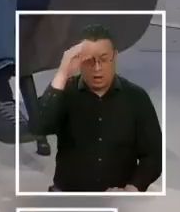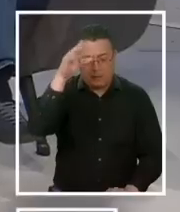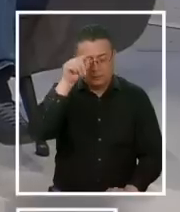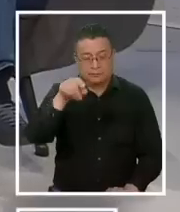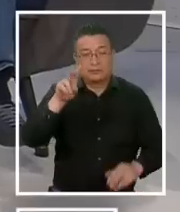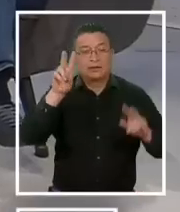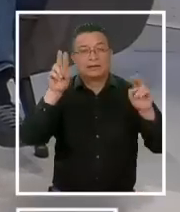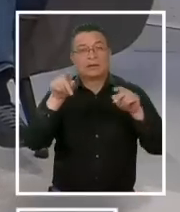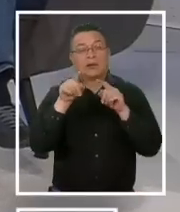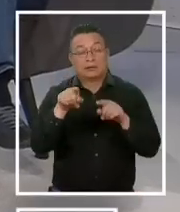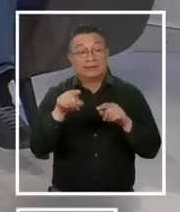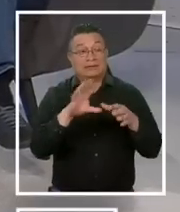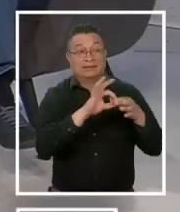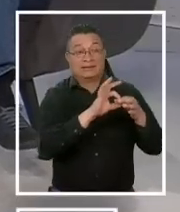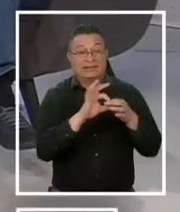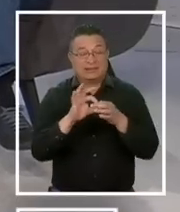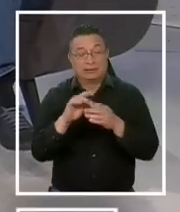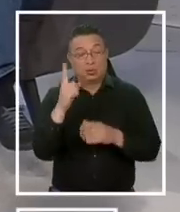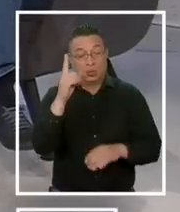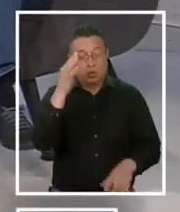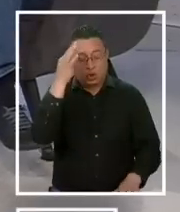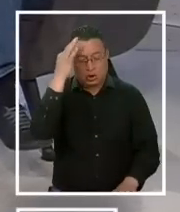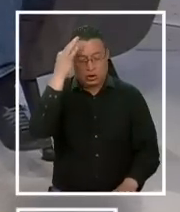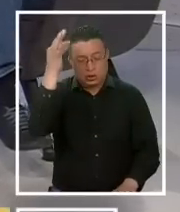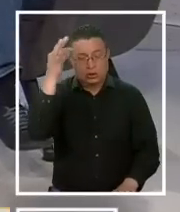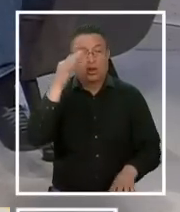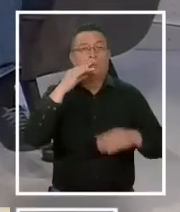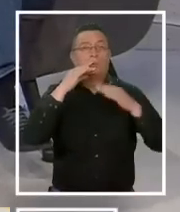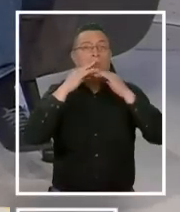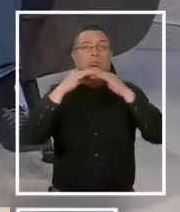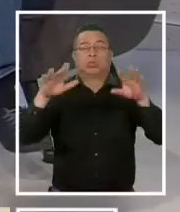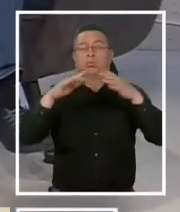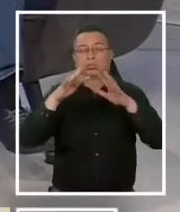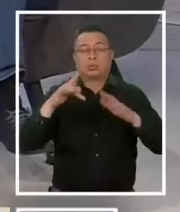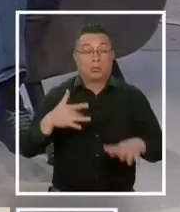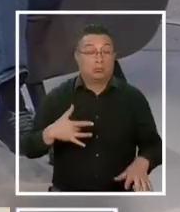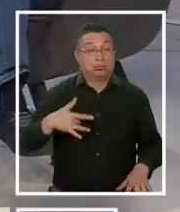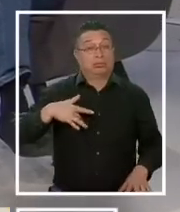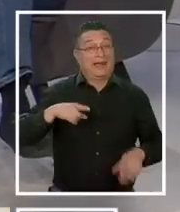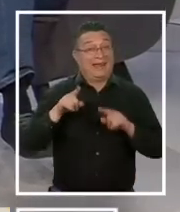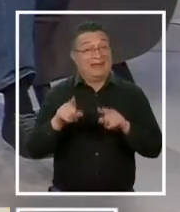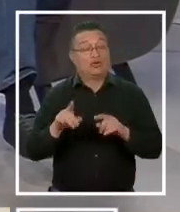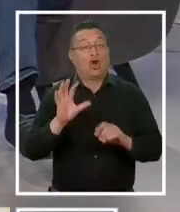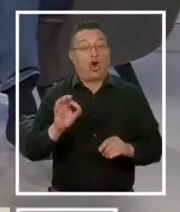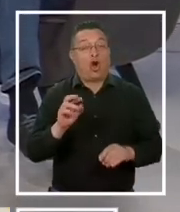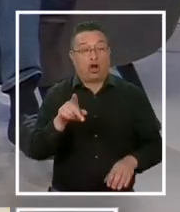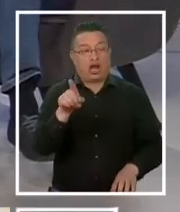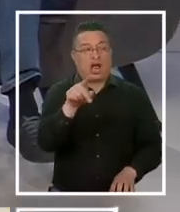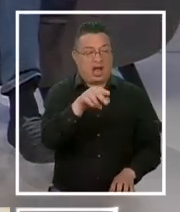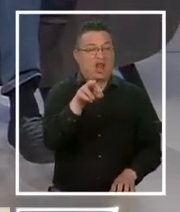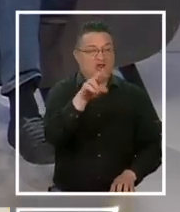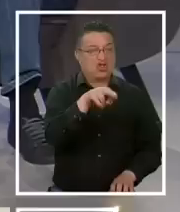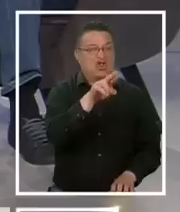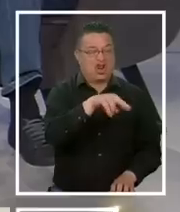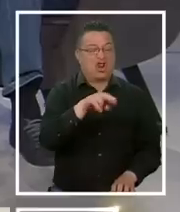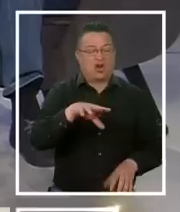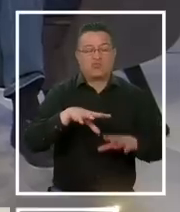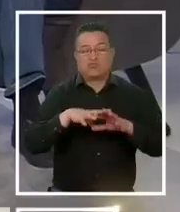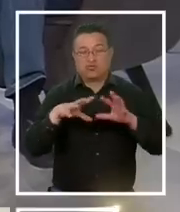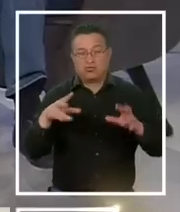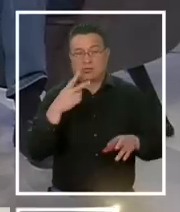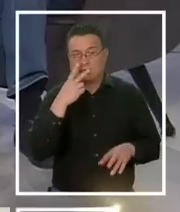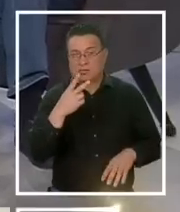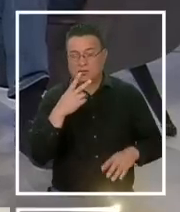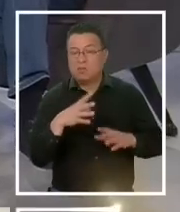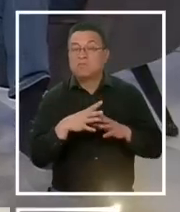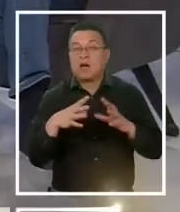en estos temas es un hecho puntual que se viralizó Entonces nos impactó mucho o esto es más frecuentes de lo que nosotros nos imaginamos o